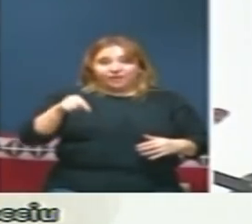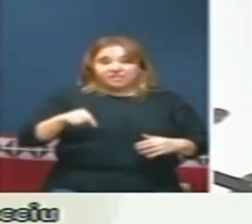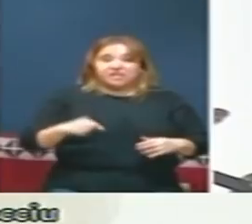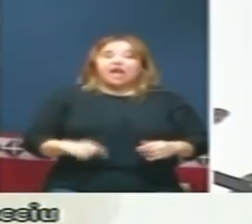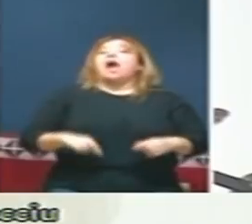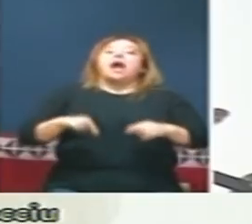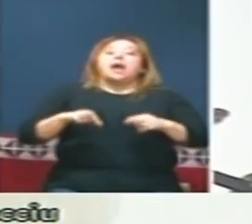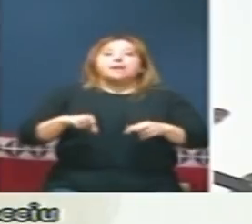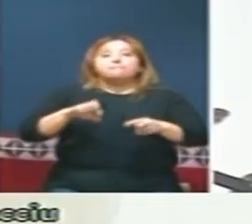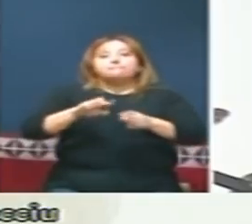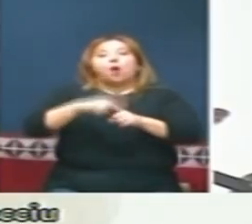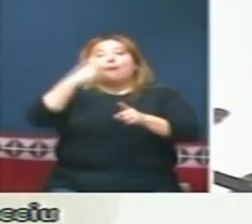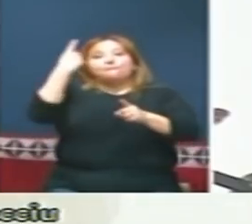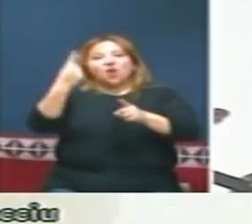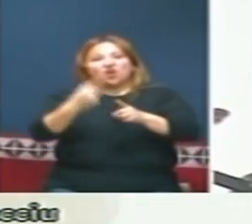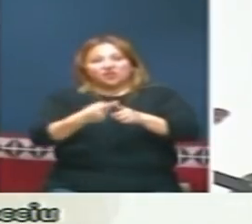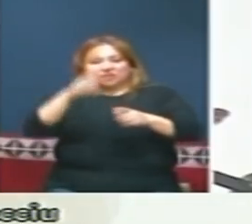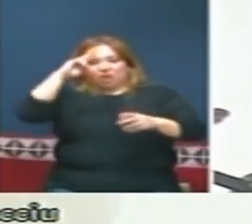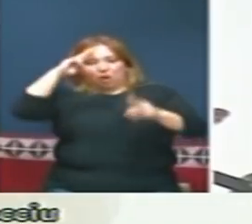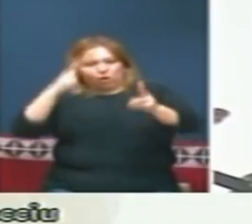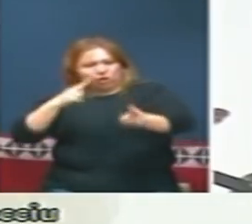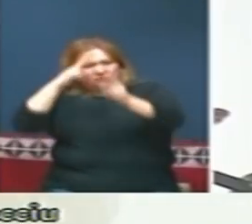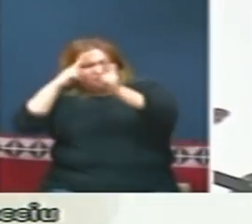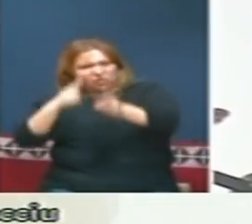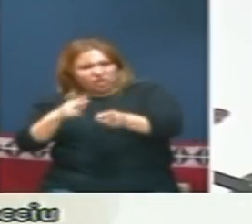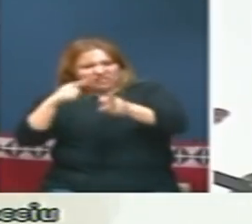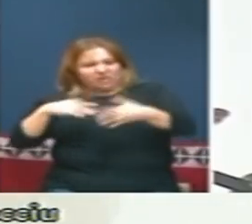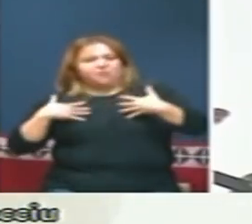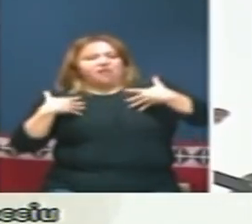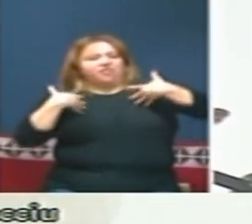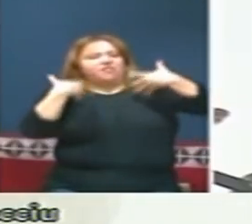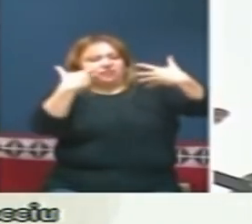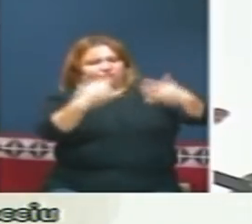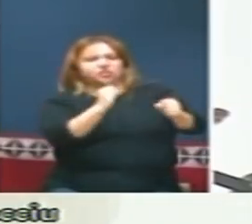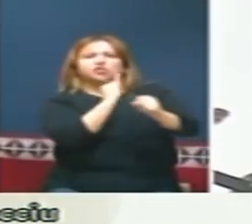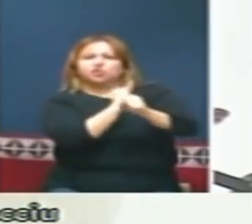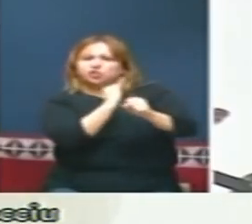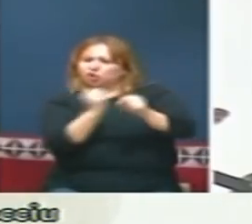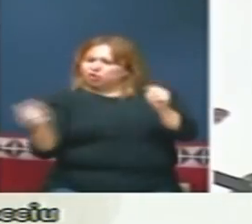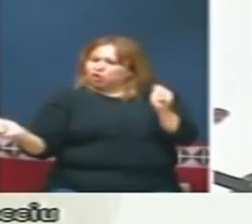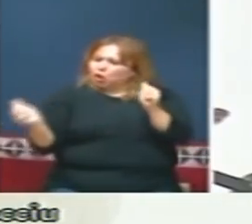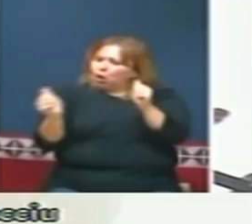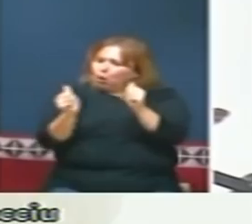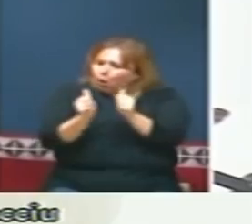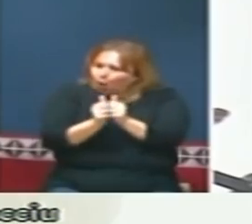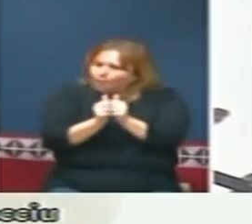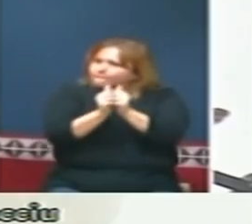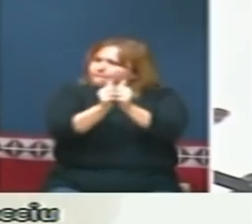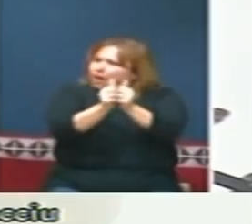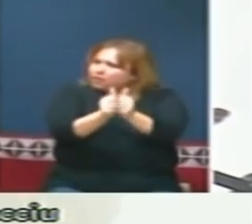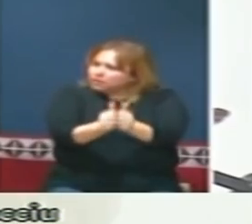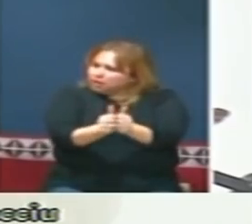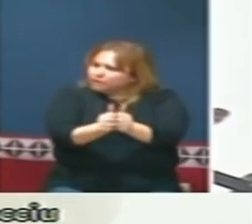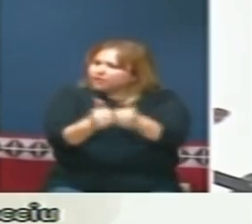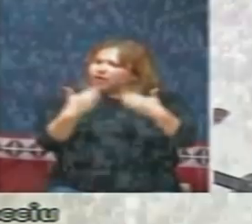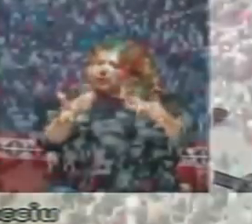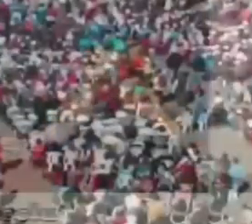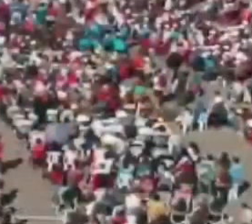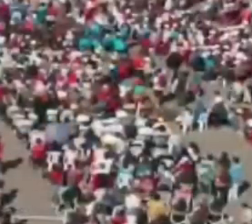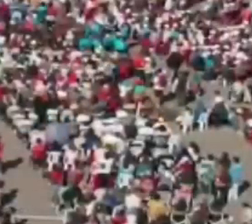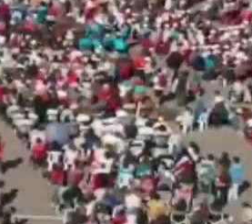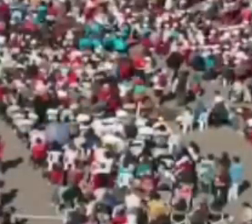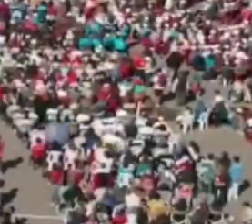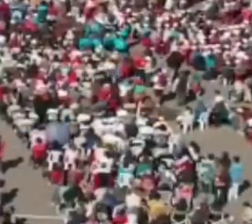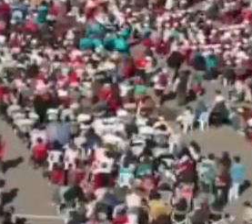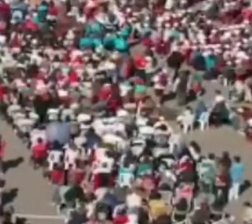se profesaba respetuoso, incluso defensor de la religión cristiana, e intentaba